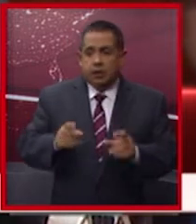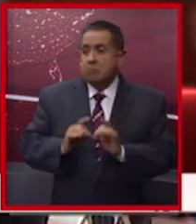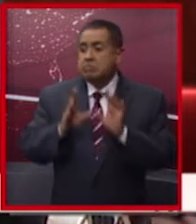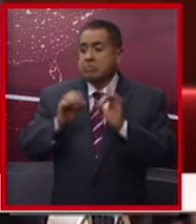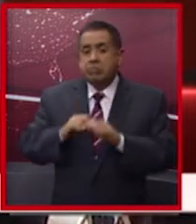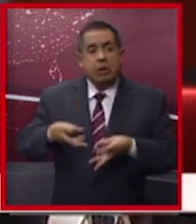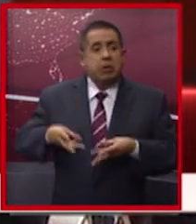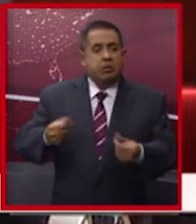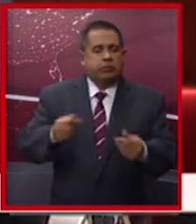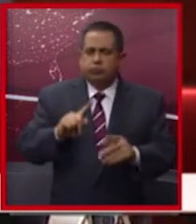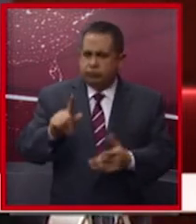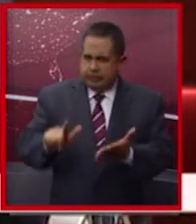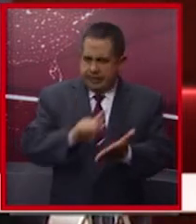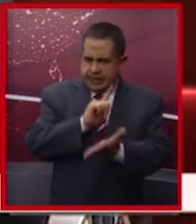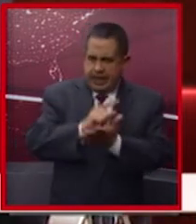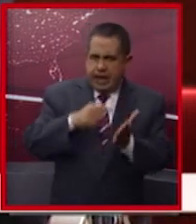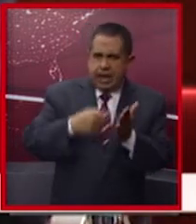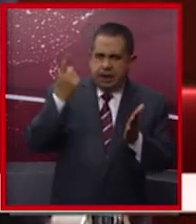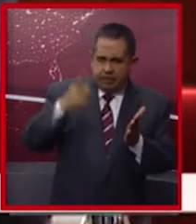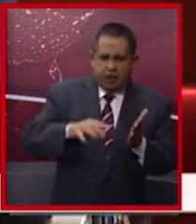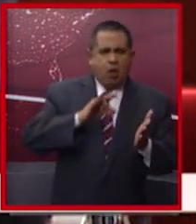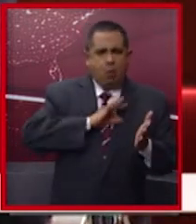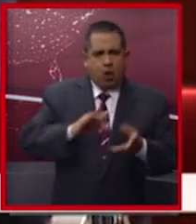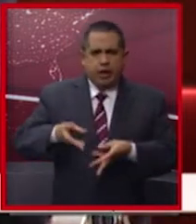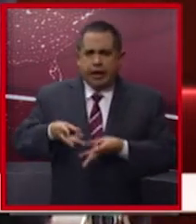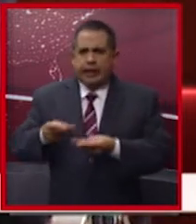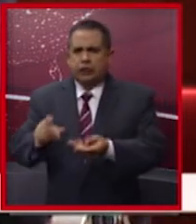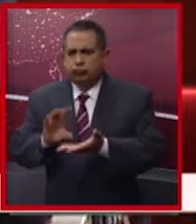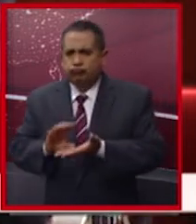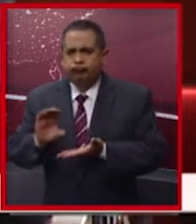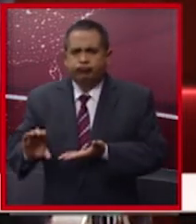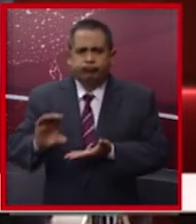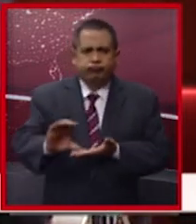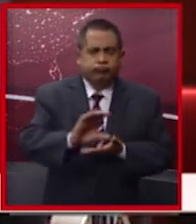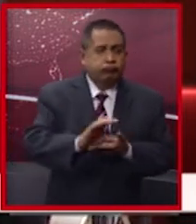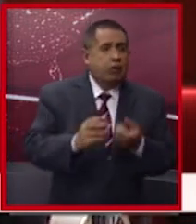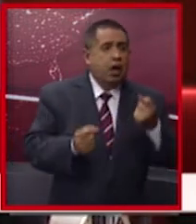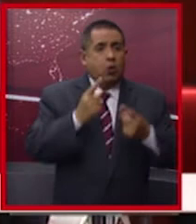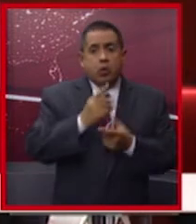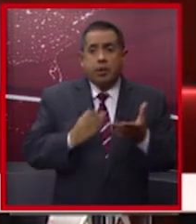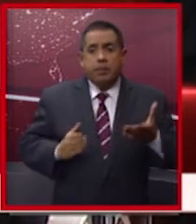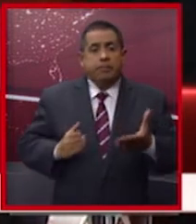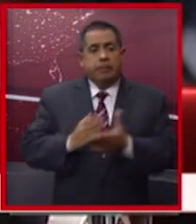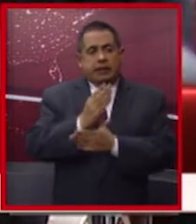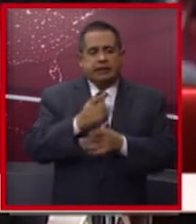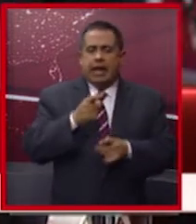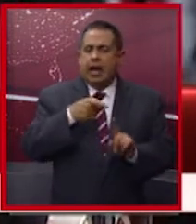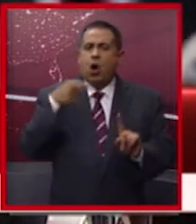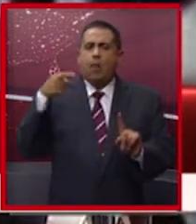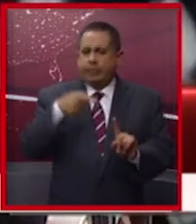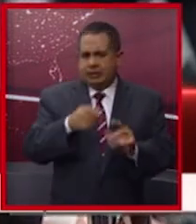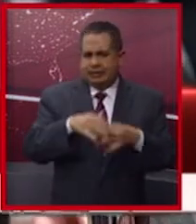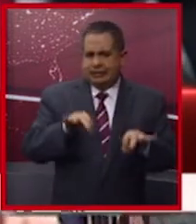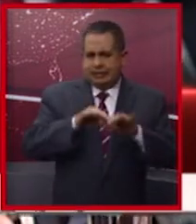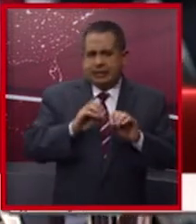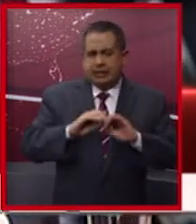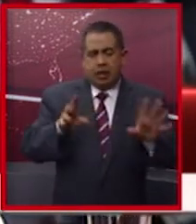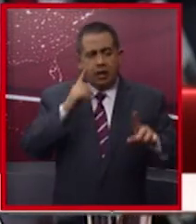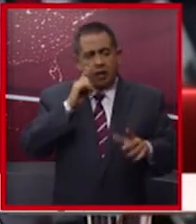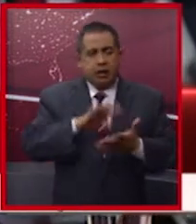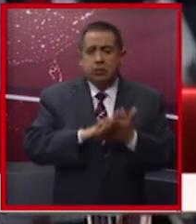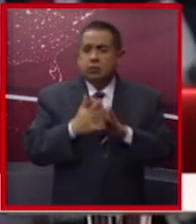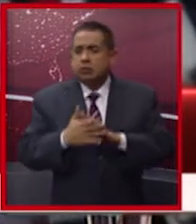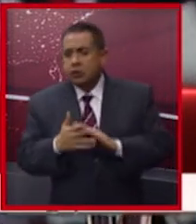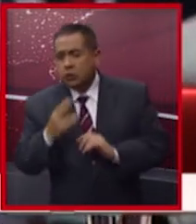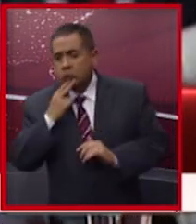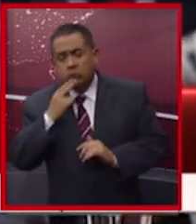en ley y que en todos los casos estos ingresos excedentes tienen un destino específico que se ha materializado